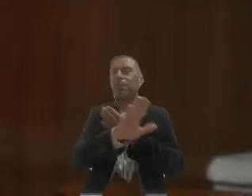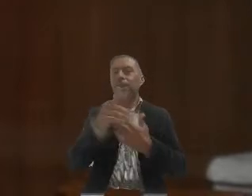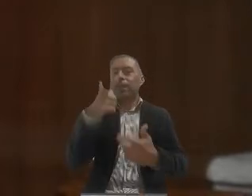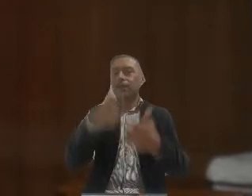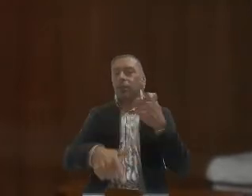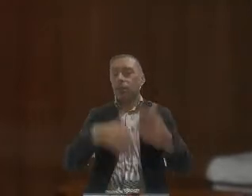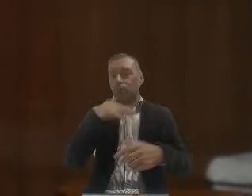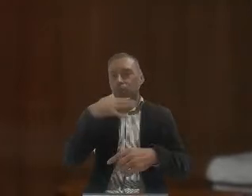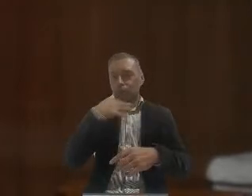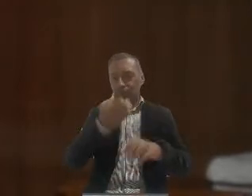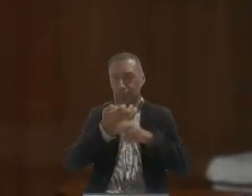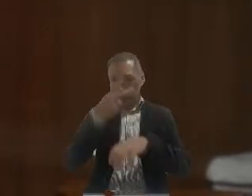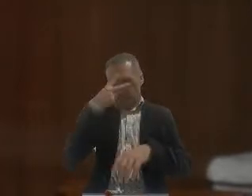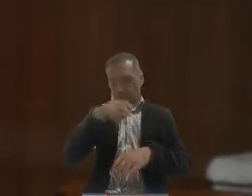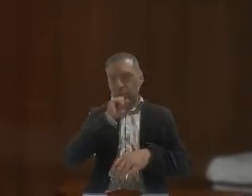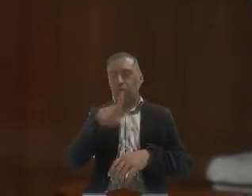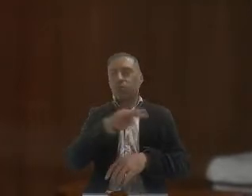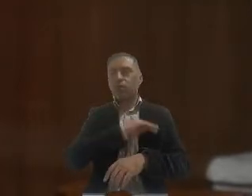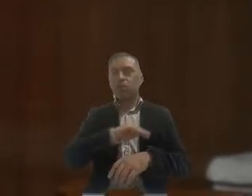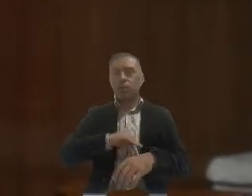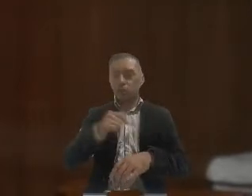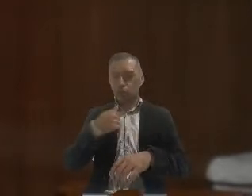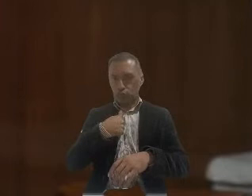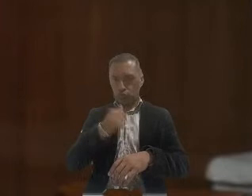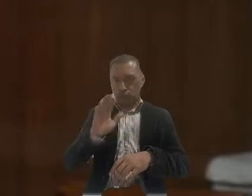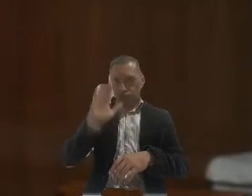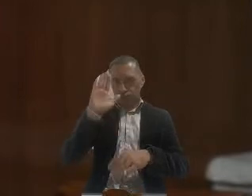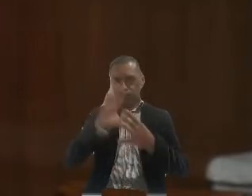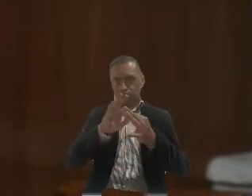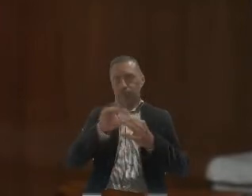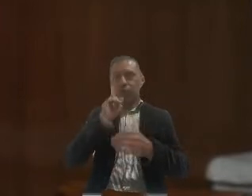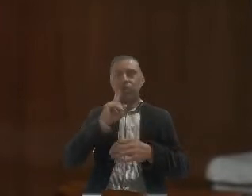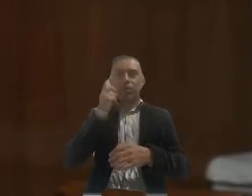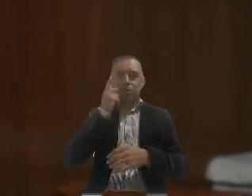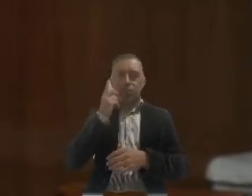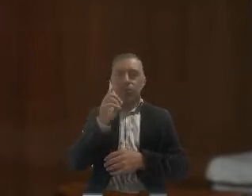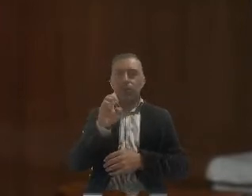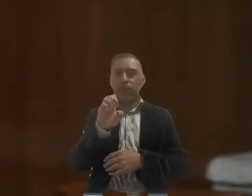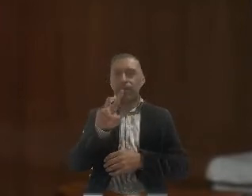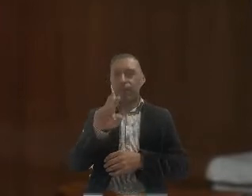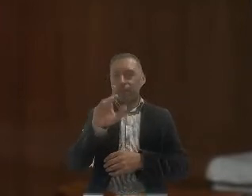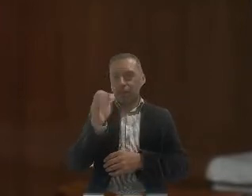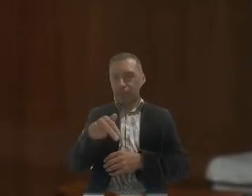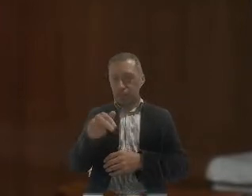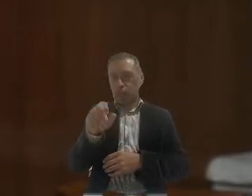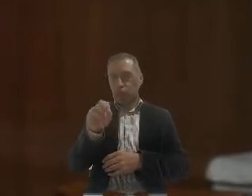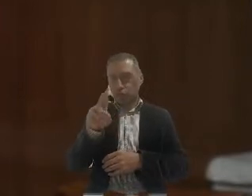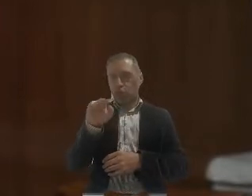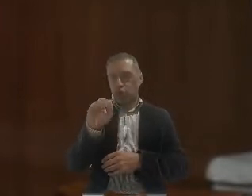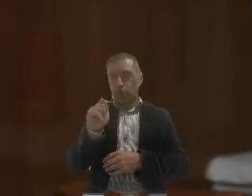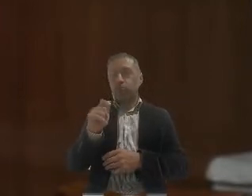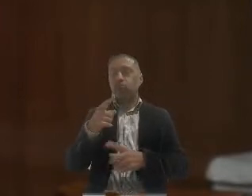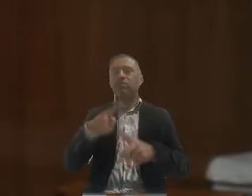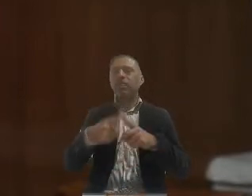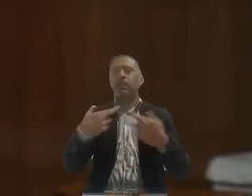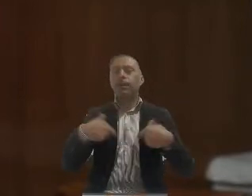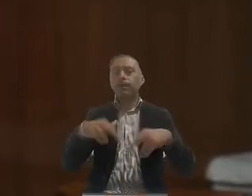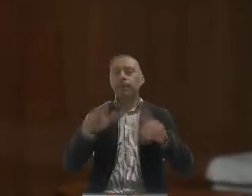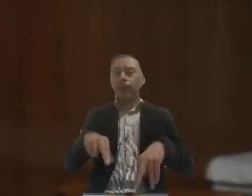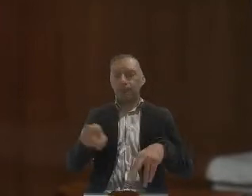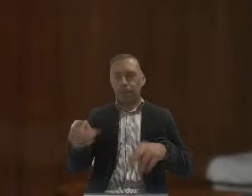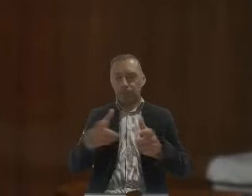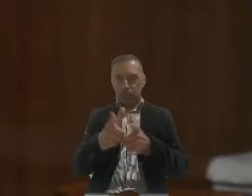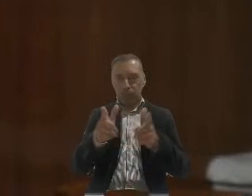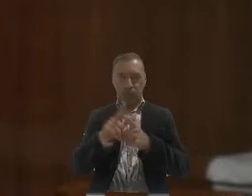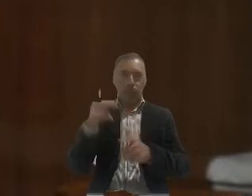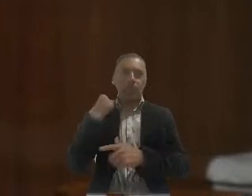Municipios, presentada por la de la voz, diputada Evelyn Osornio Jiménez, en el nombre del Grupo Parlamentario